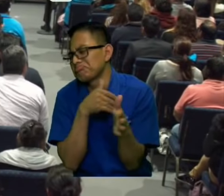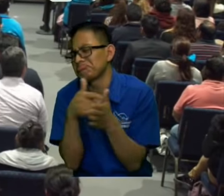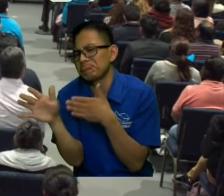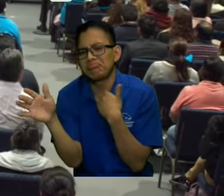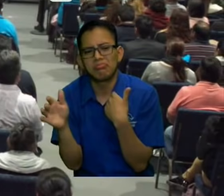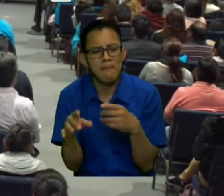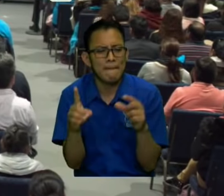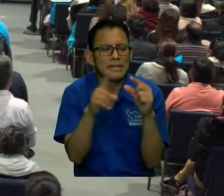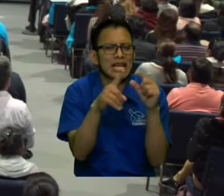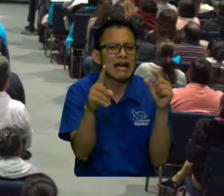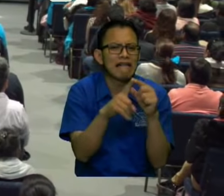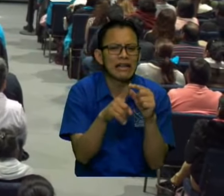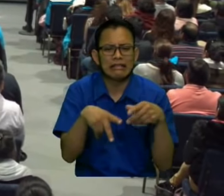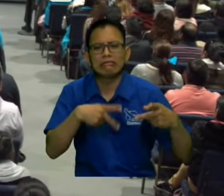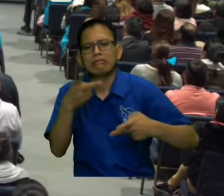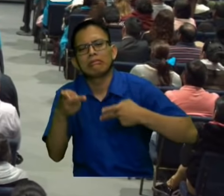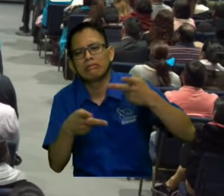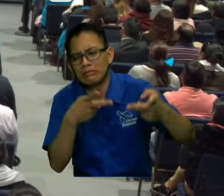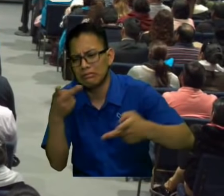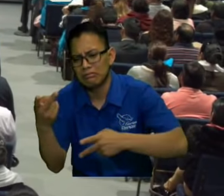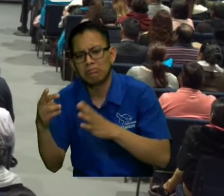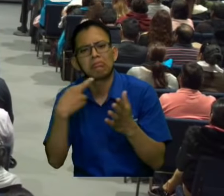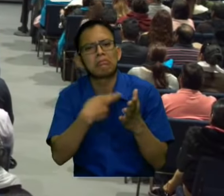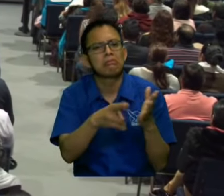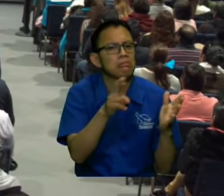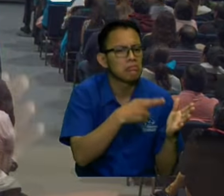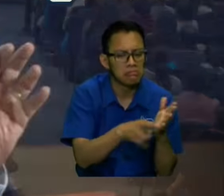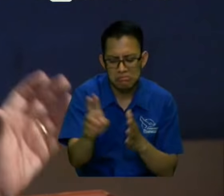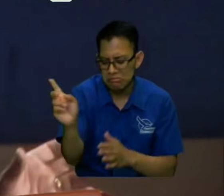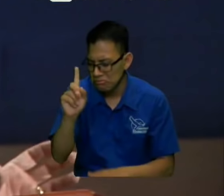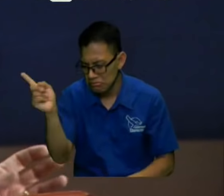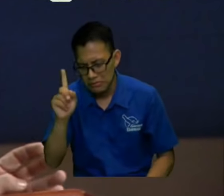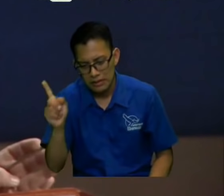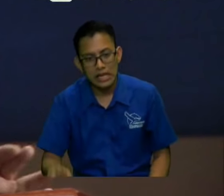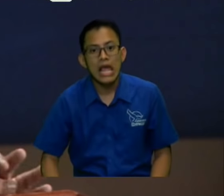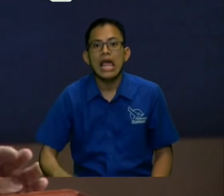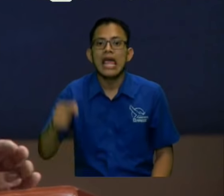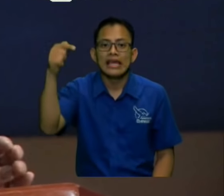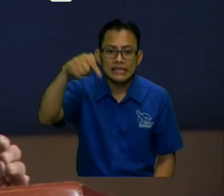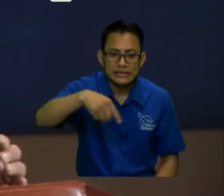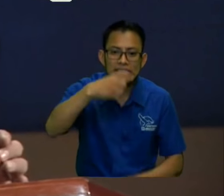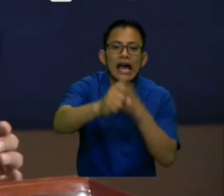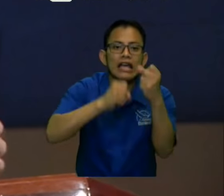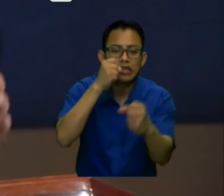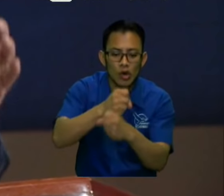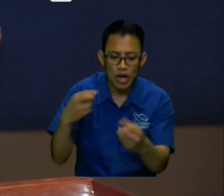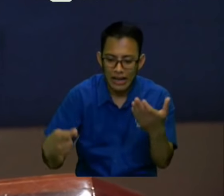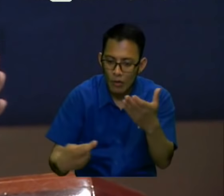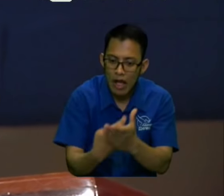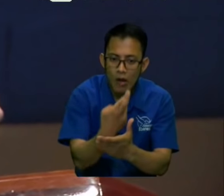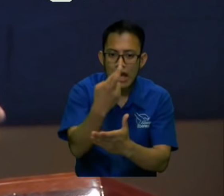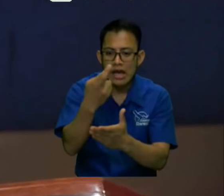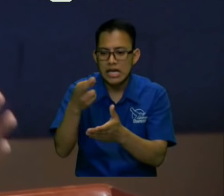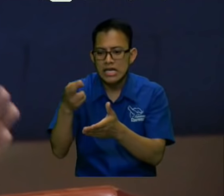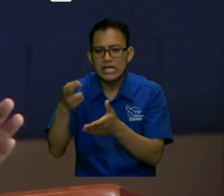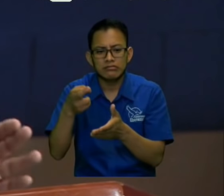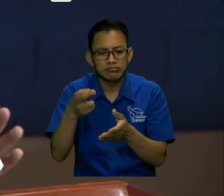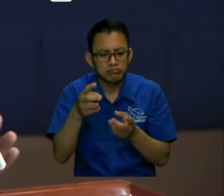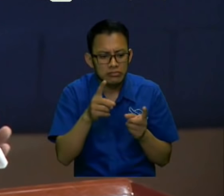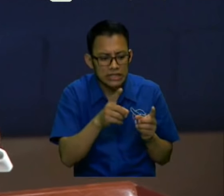comercial, mucho menos comercial, pero tampoco religioso. El año del renuevo nos tiene que conducir a